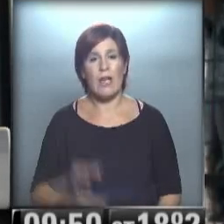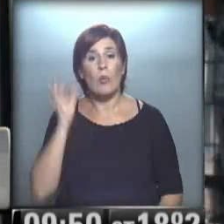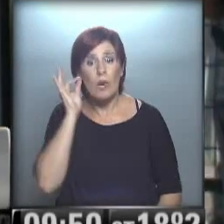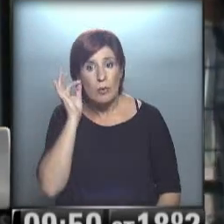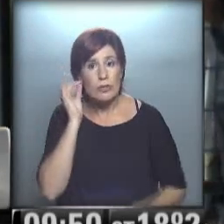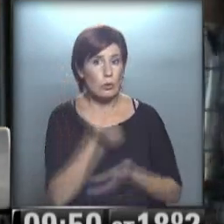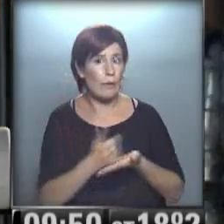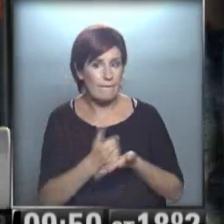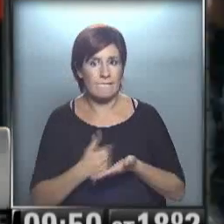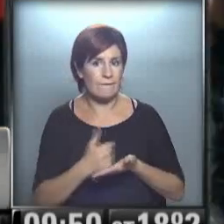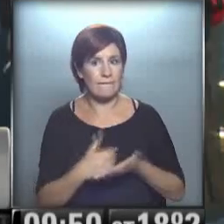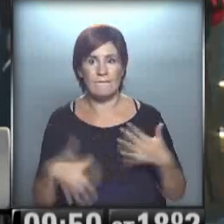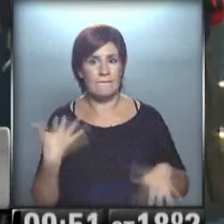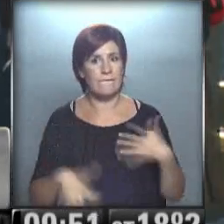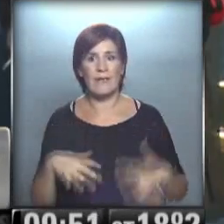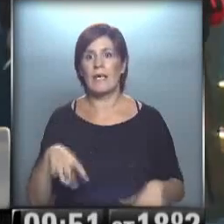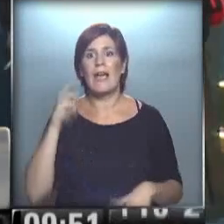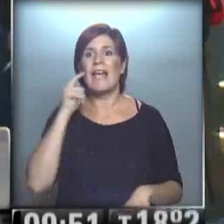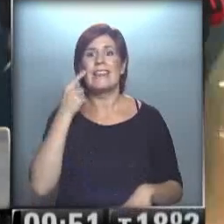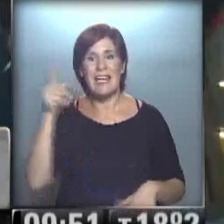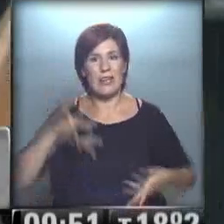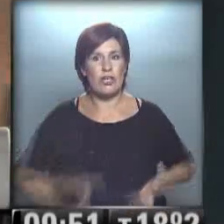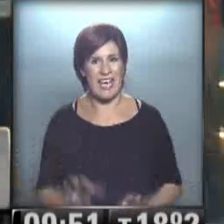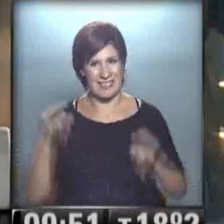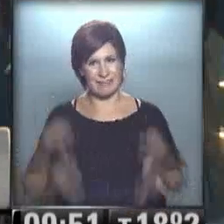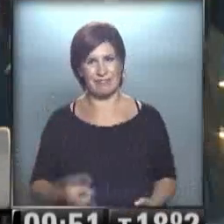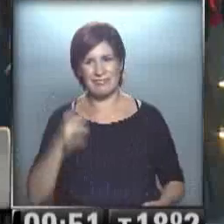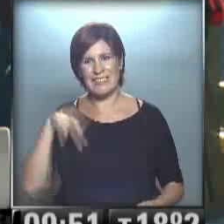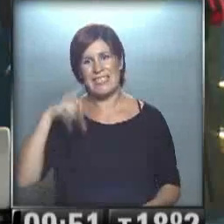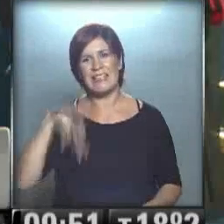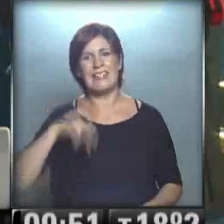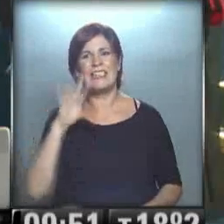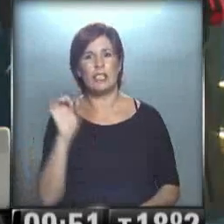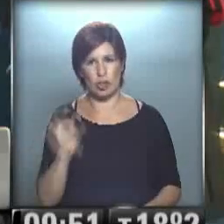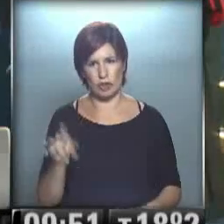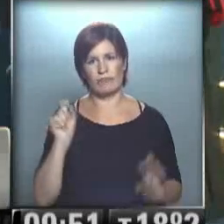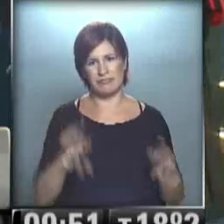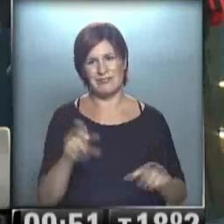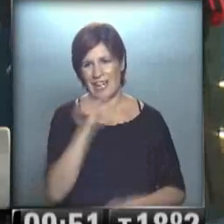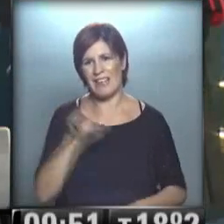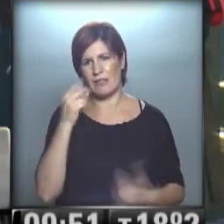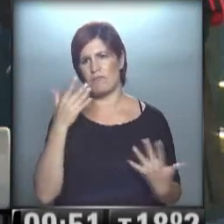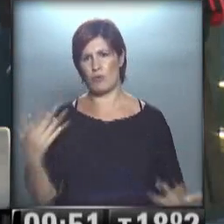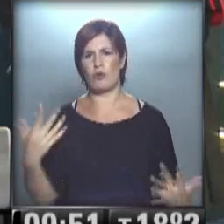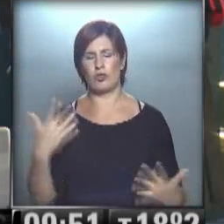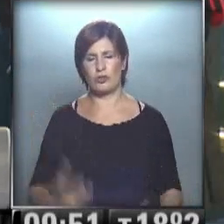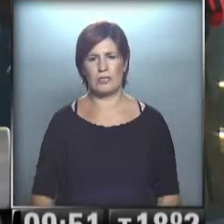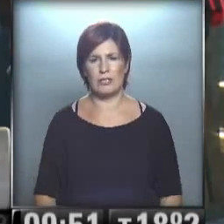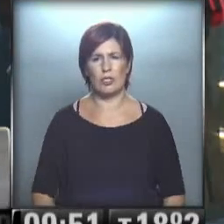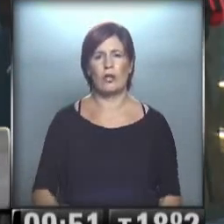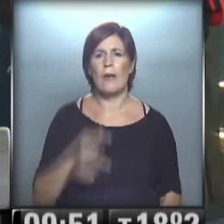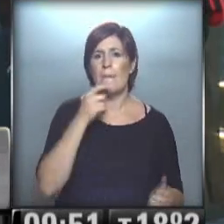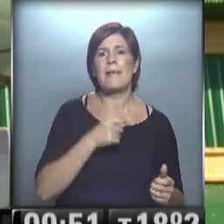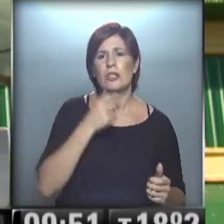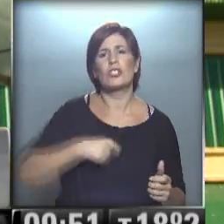por supuesto es la provincia Entre Ríos Donde ha nacido el indio Así que imagínate la eh ansiedad que hay por verlo se está hablando así como en Mendoza se hablaba más